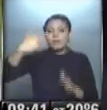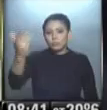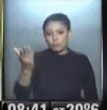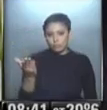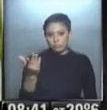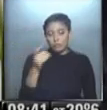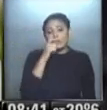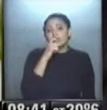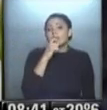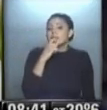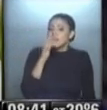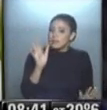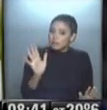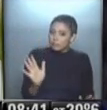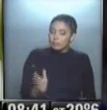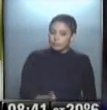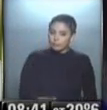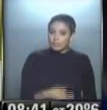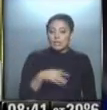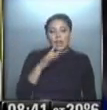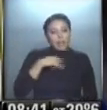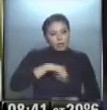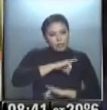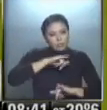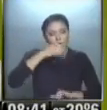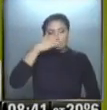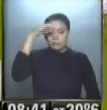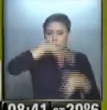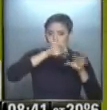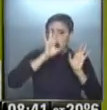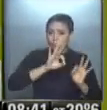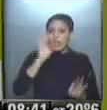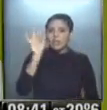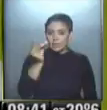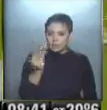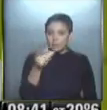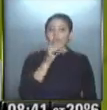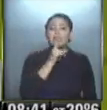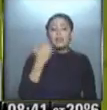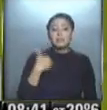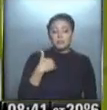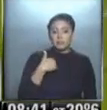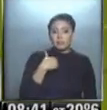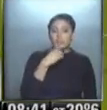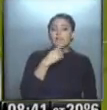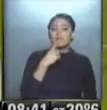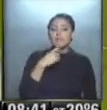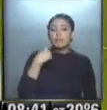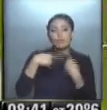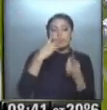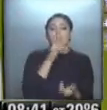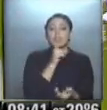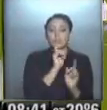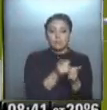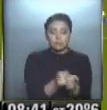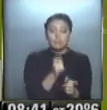¿no? Si es que, como se preanuncia después de las elecciones en diciembre, Ramón Díaz sigue siendo el entrenador. De no ser